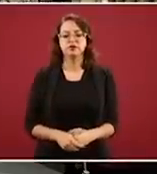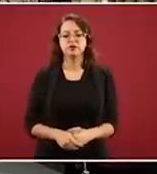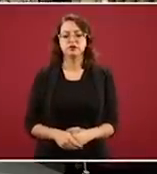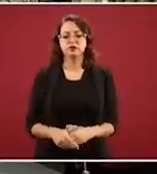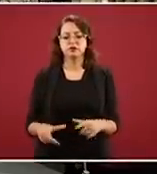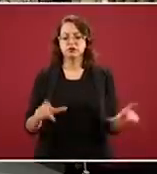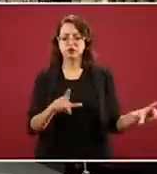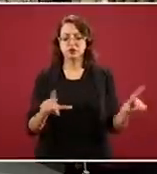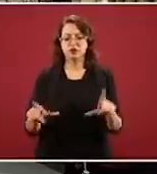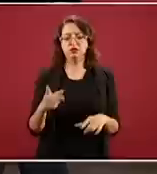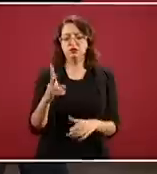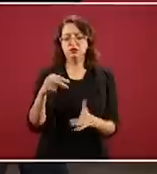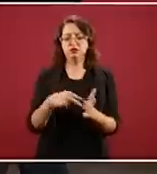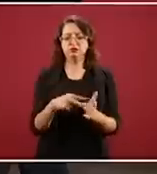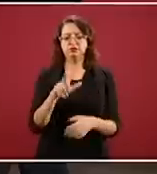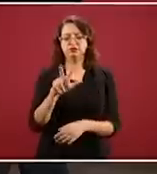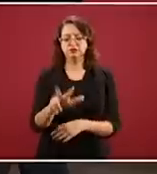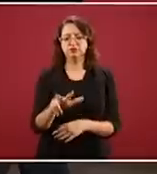2018,